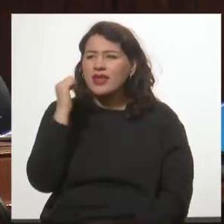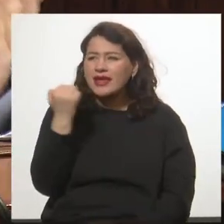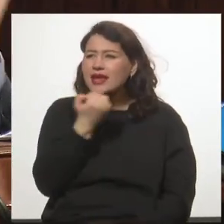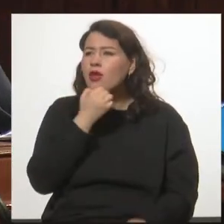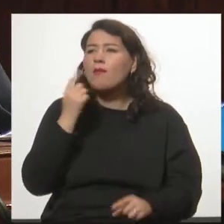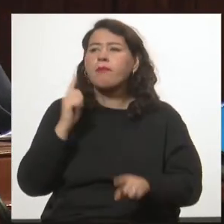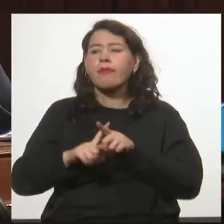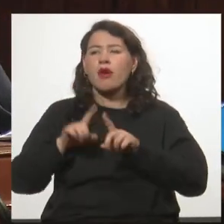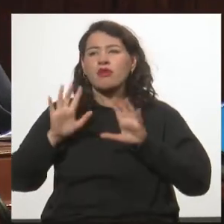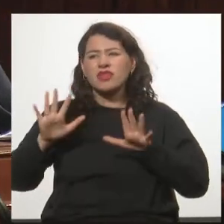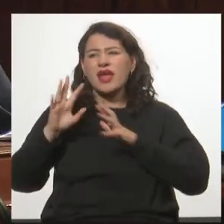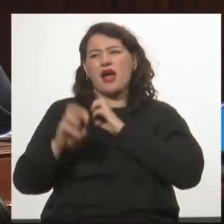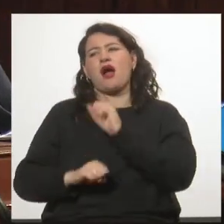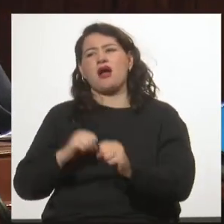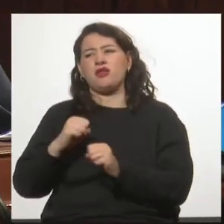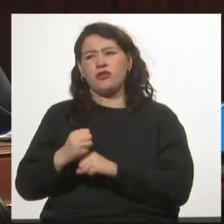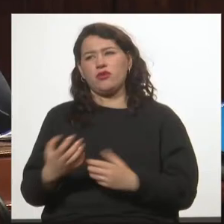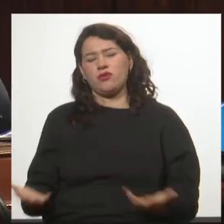diez años